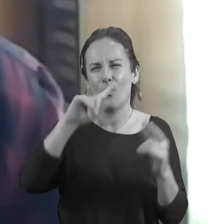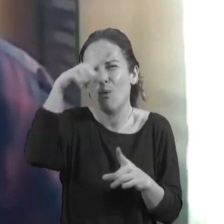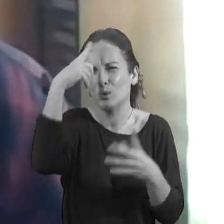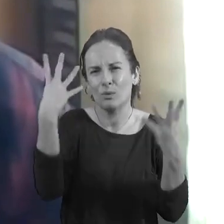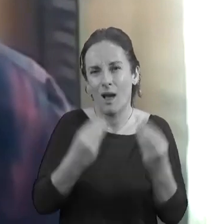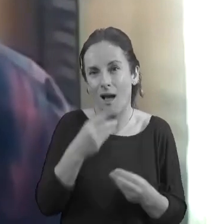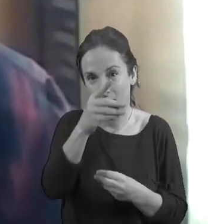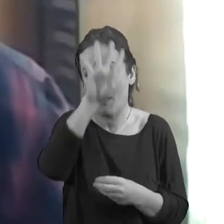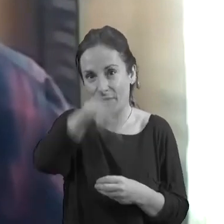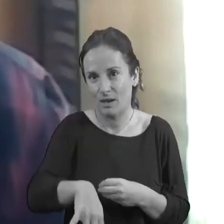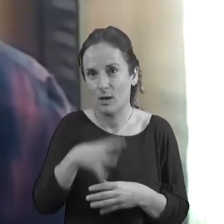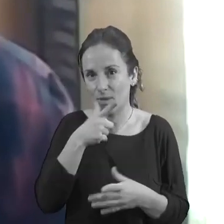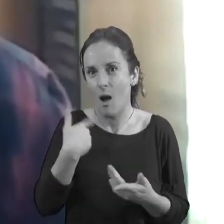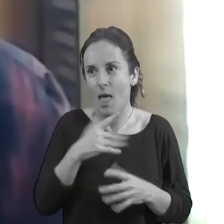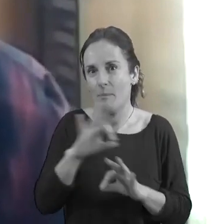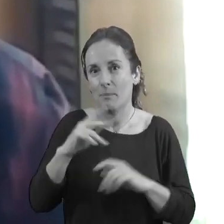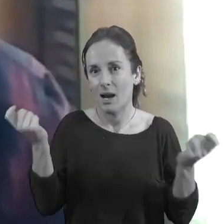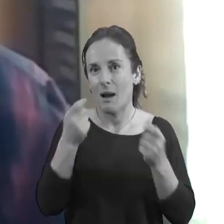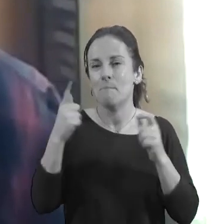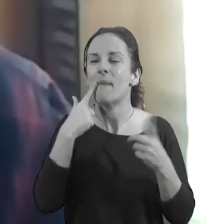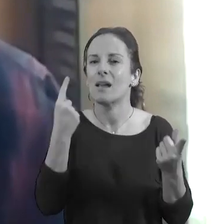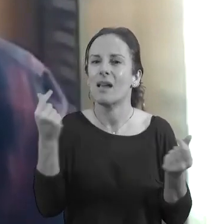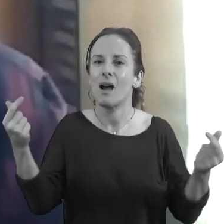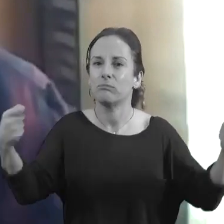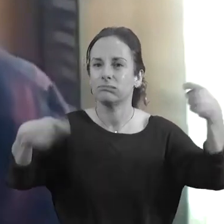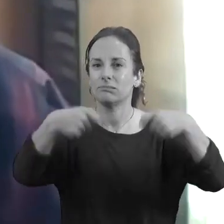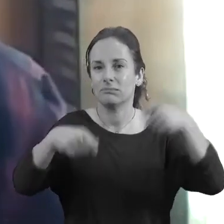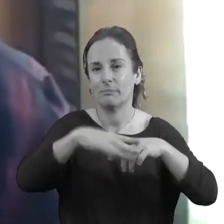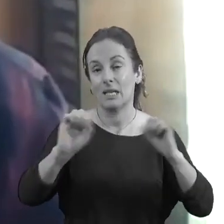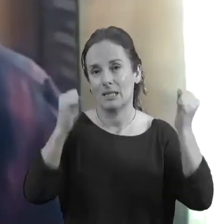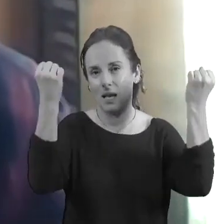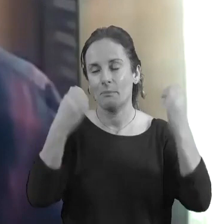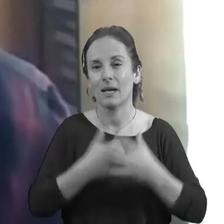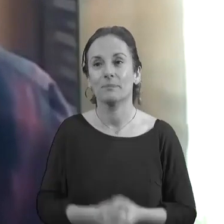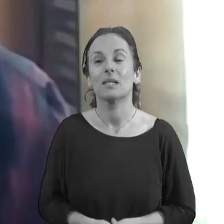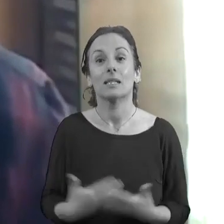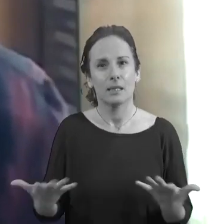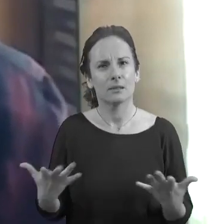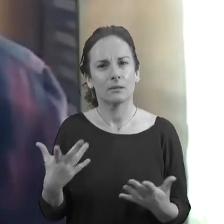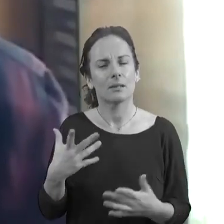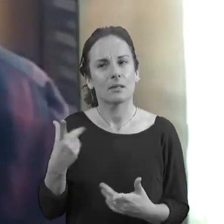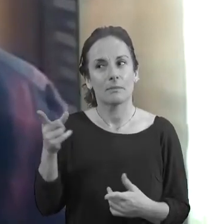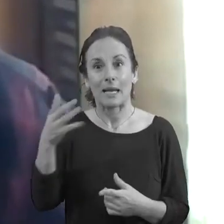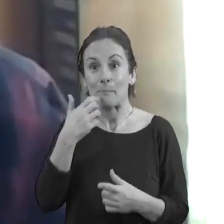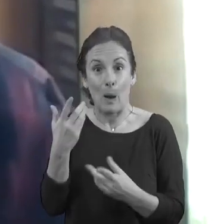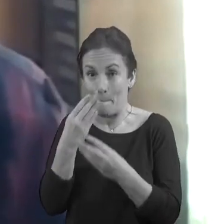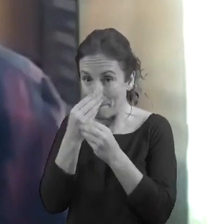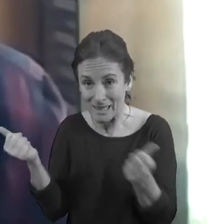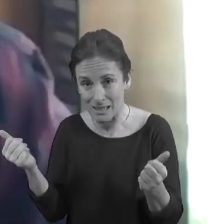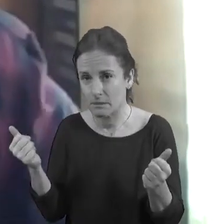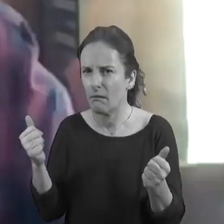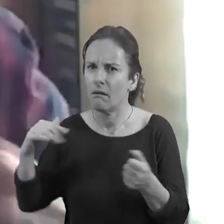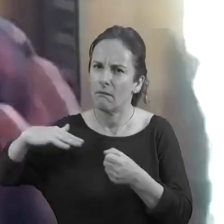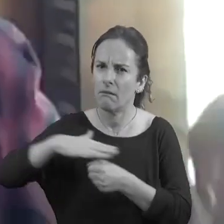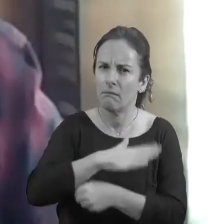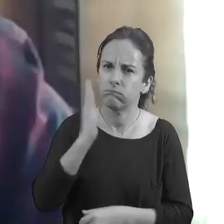creo que nos falta aquí también mucha reflexión sobre qué nos pasa, los estamos perdiendo y tienen muchas implicaciones a nivel colectivo, ¿no? ¿Qué